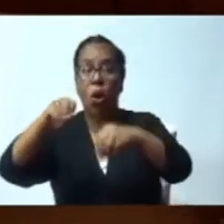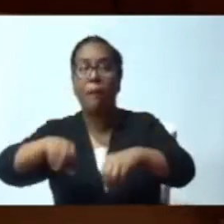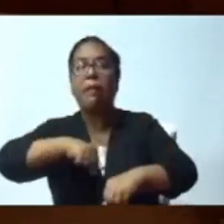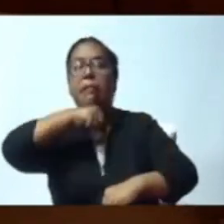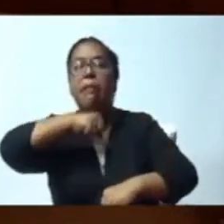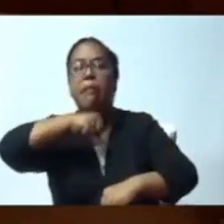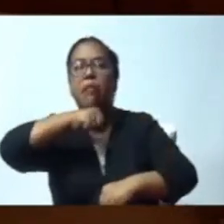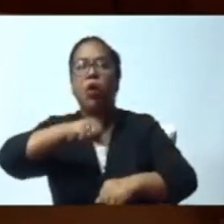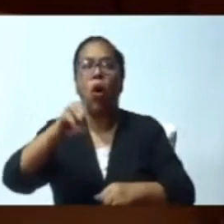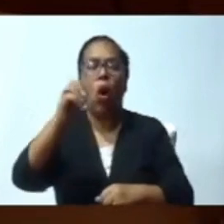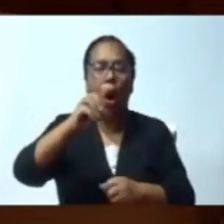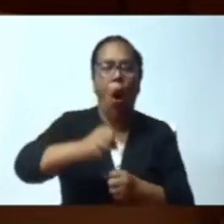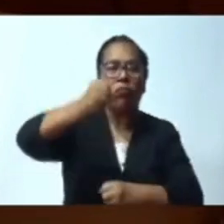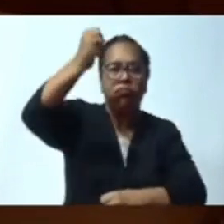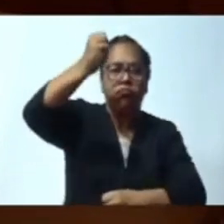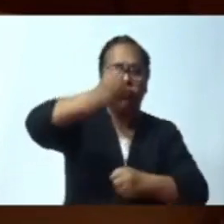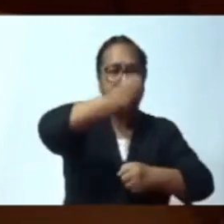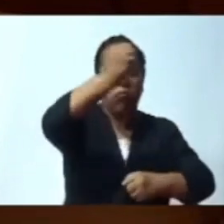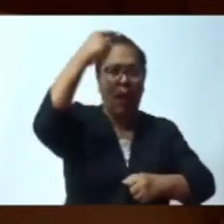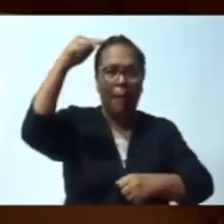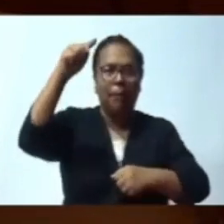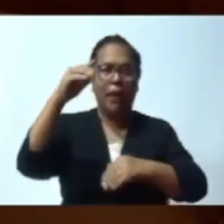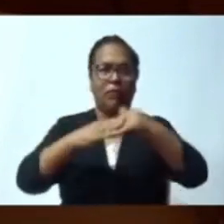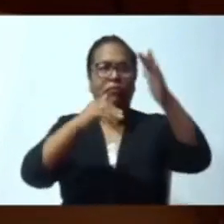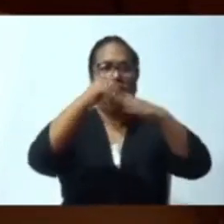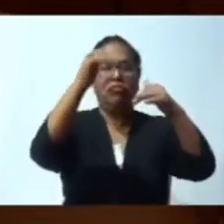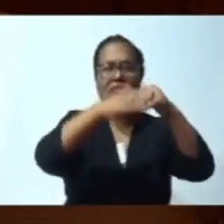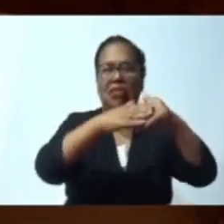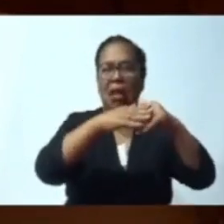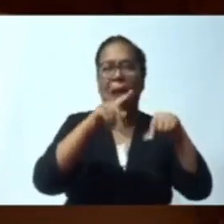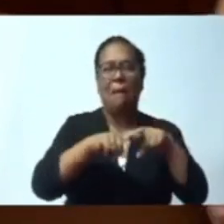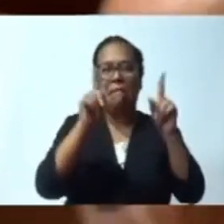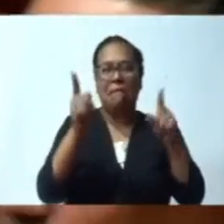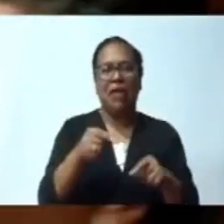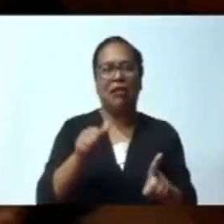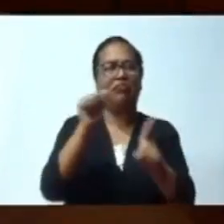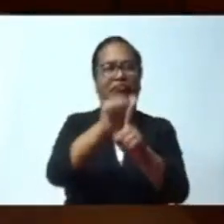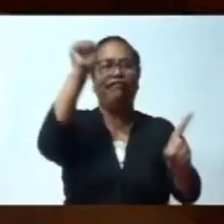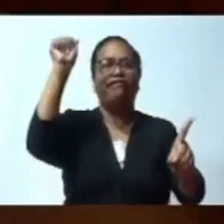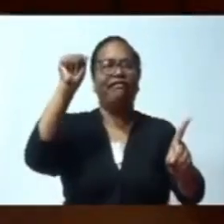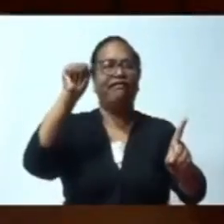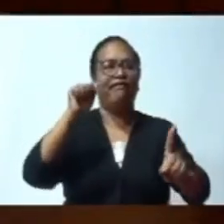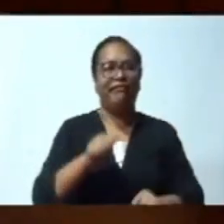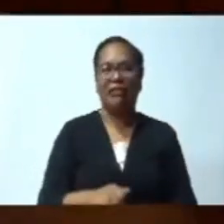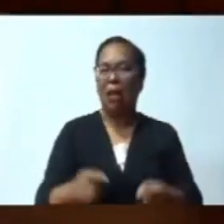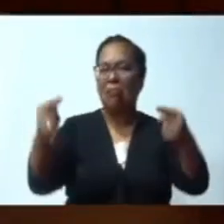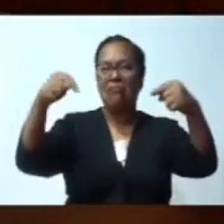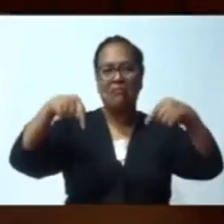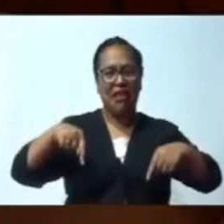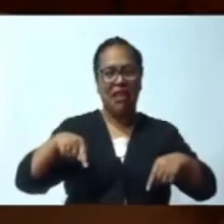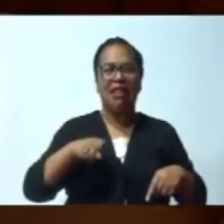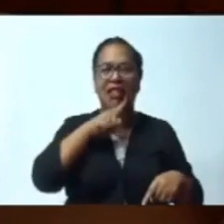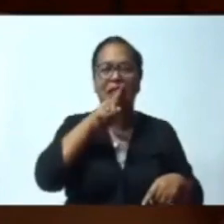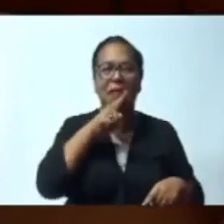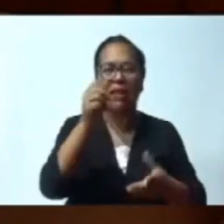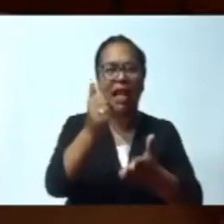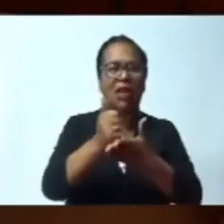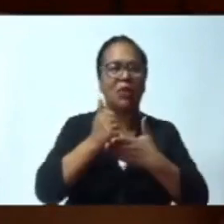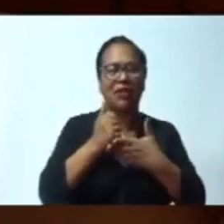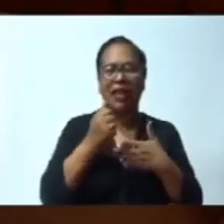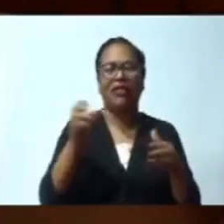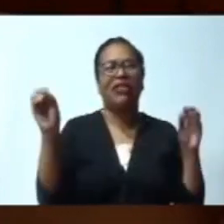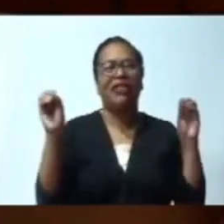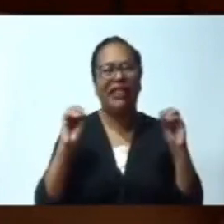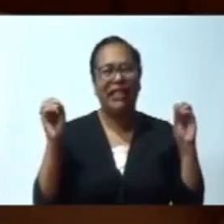así nadie se ha dignado en aparecer. Eso es lo que han hecho los gobiernos, uno detrás de otros,